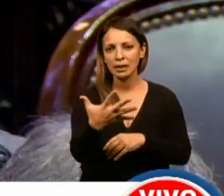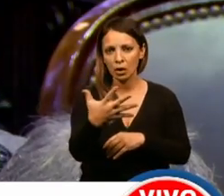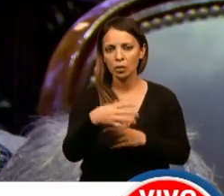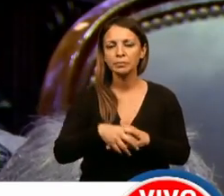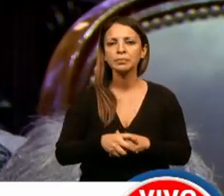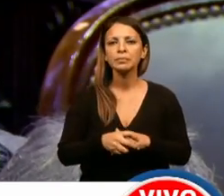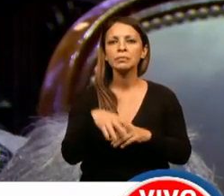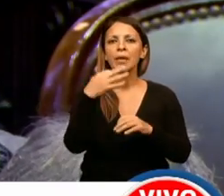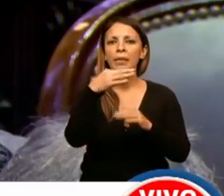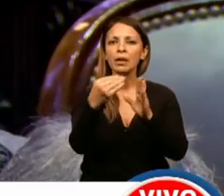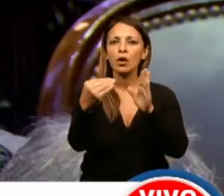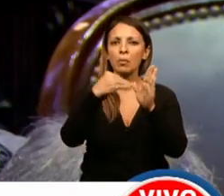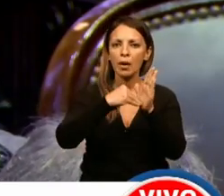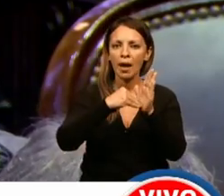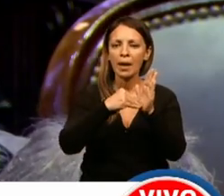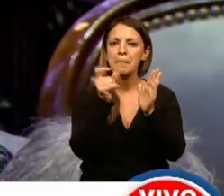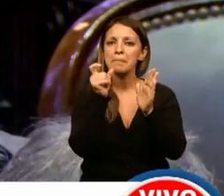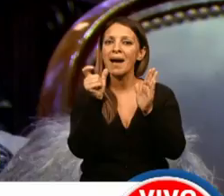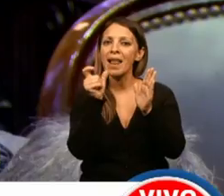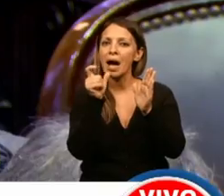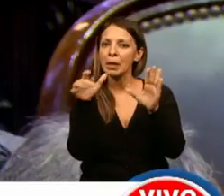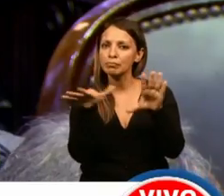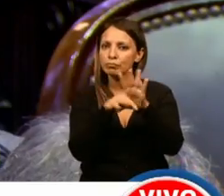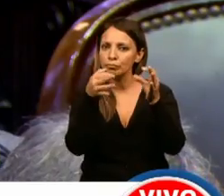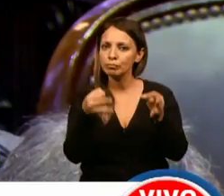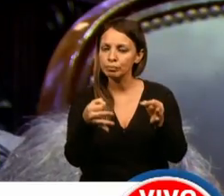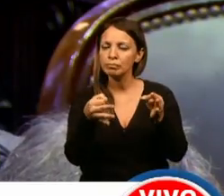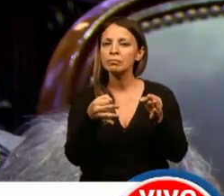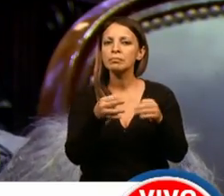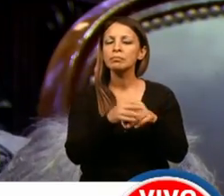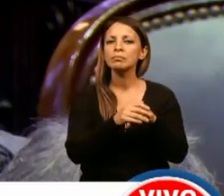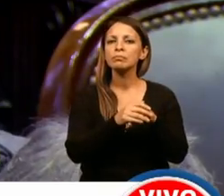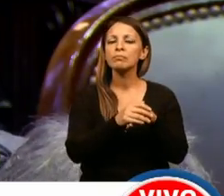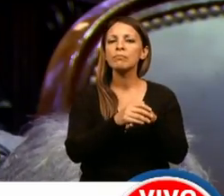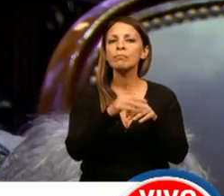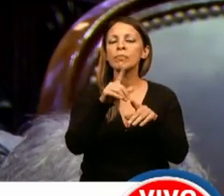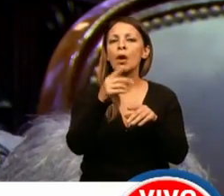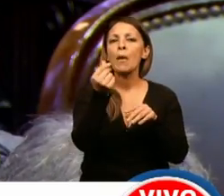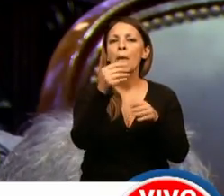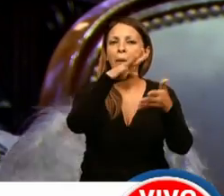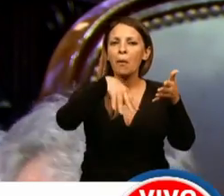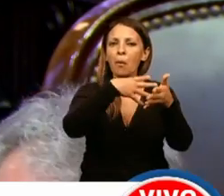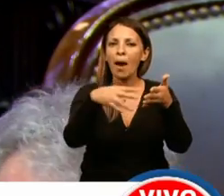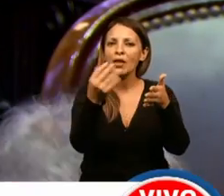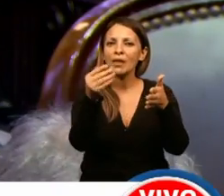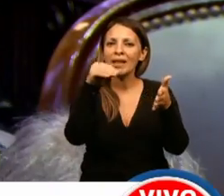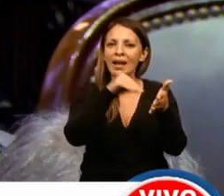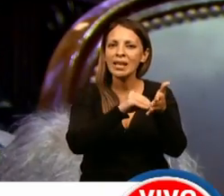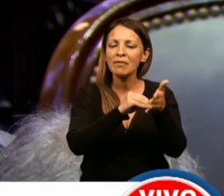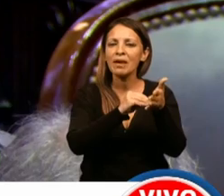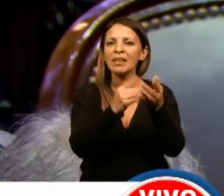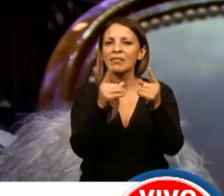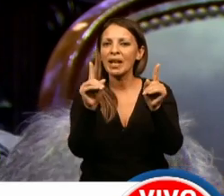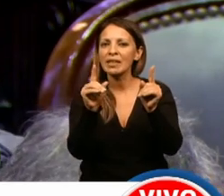se incorporen las siguientes palabras a partir de esto sería los cuadros tarifarios diferenciales